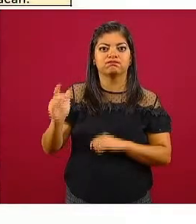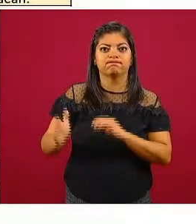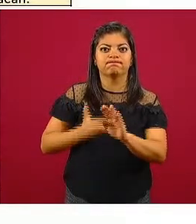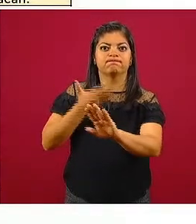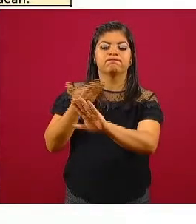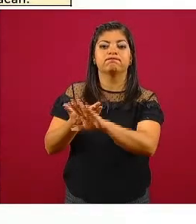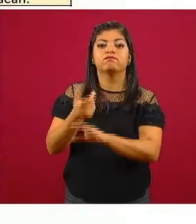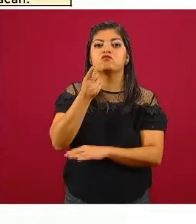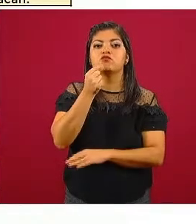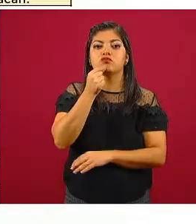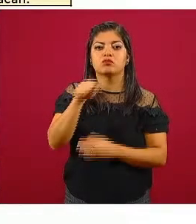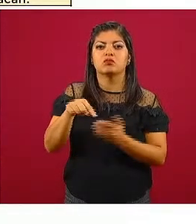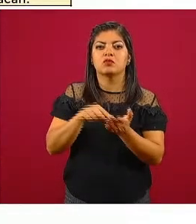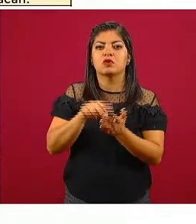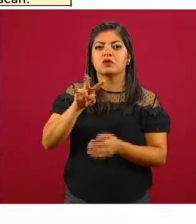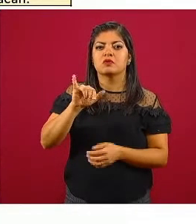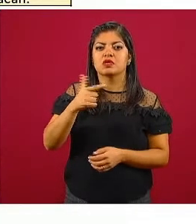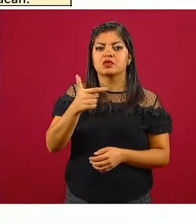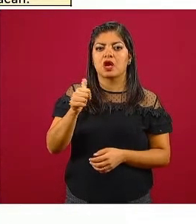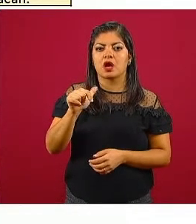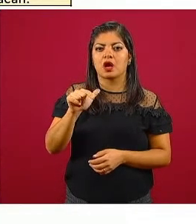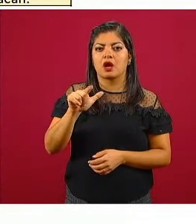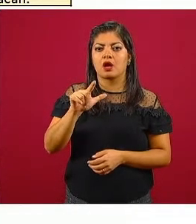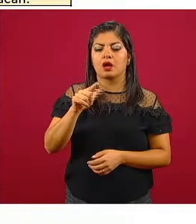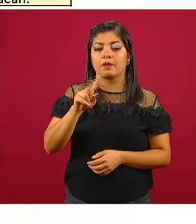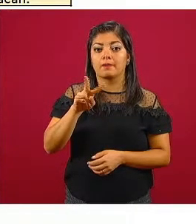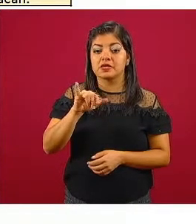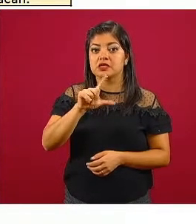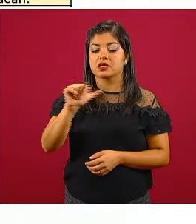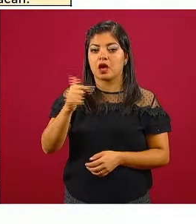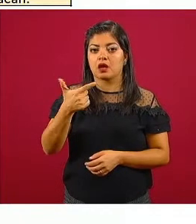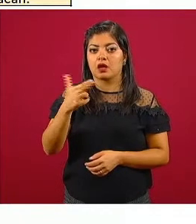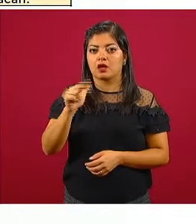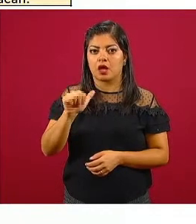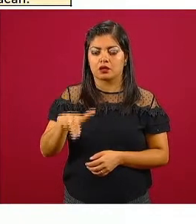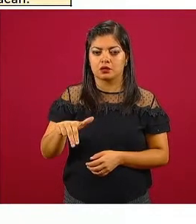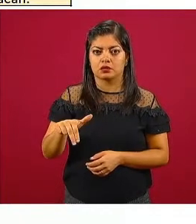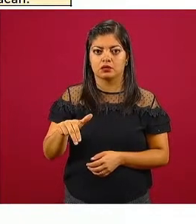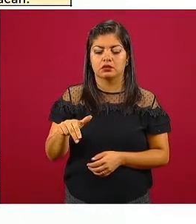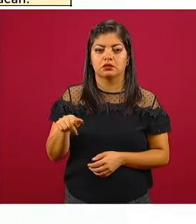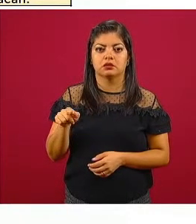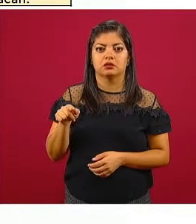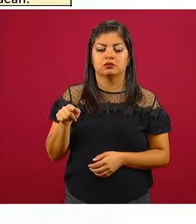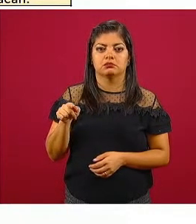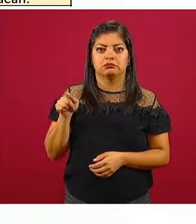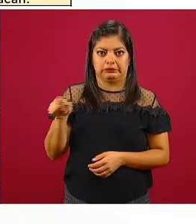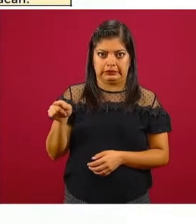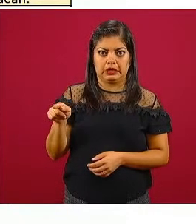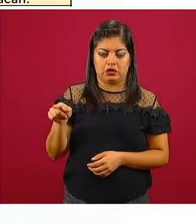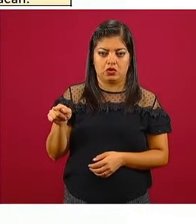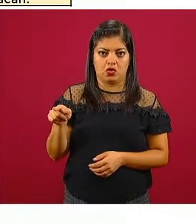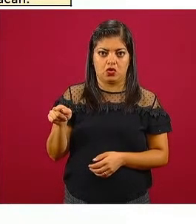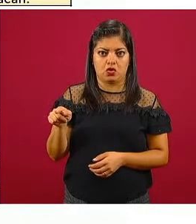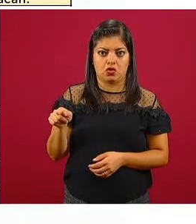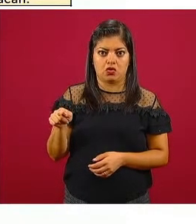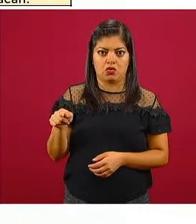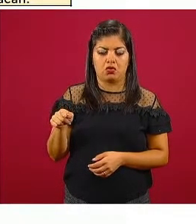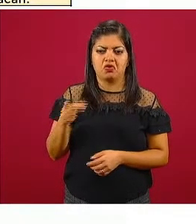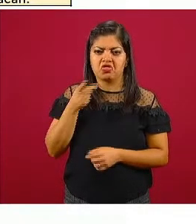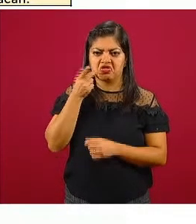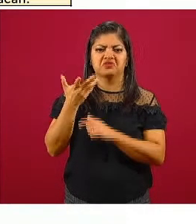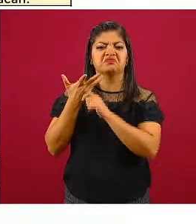de la policía de Villagrán. Ellos se mencionan que ellos lo